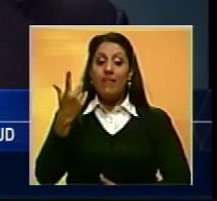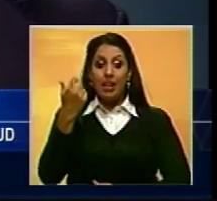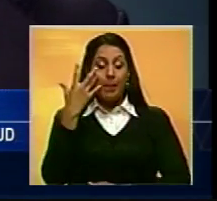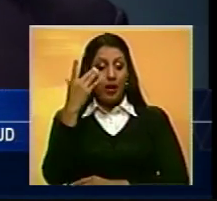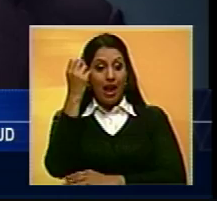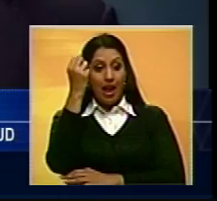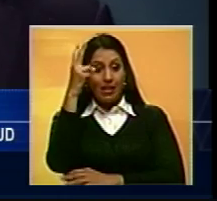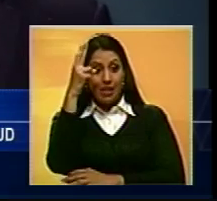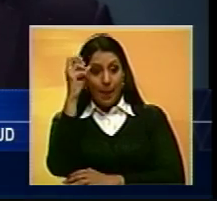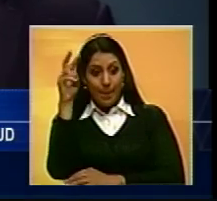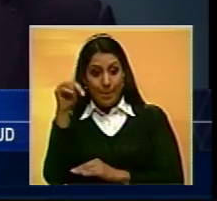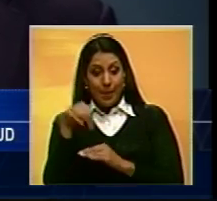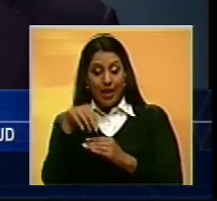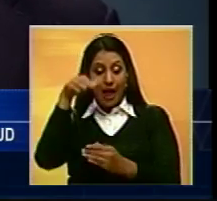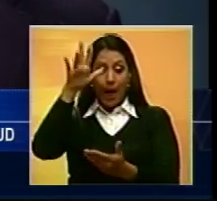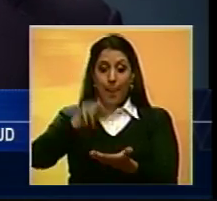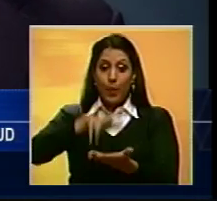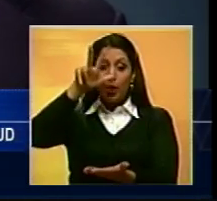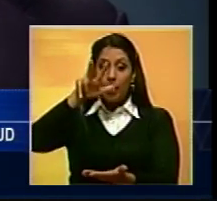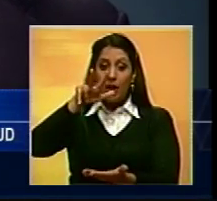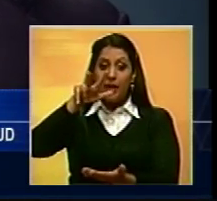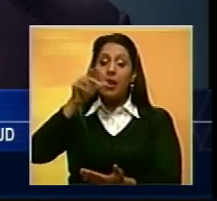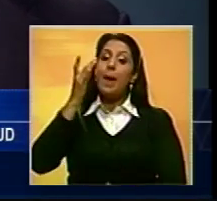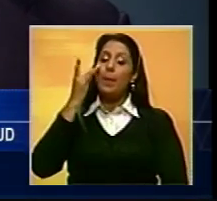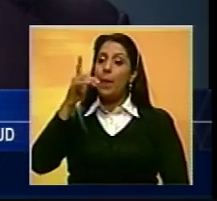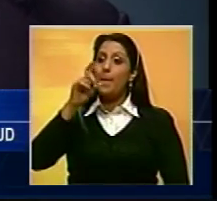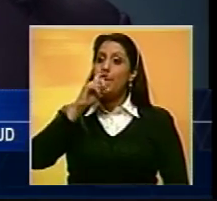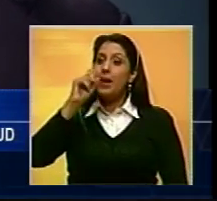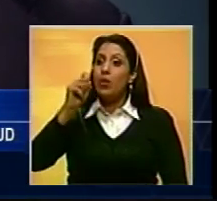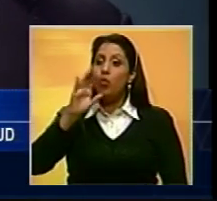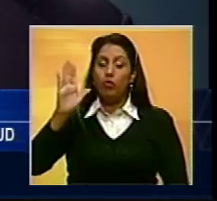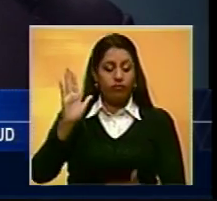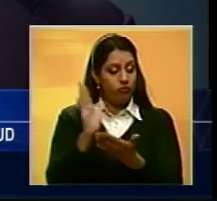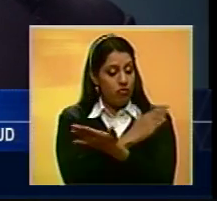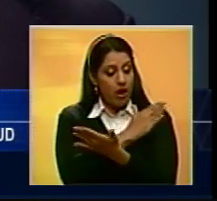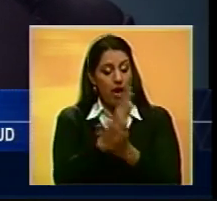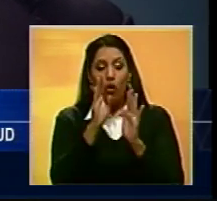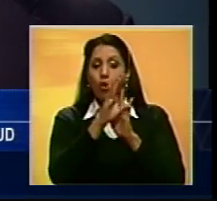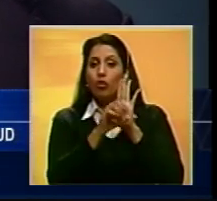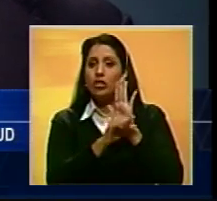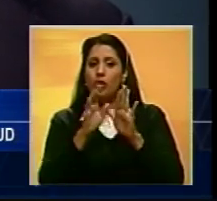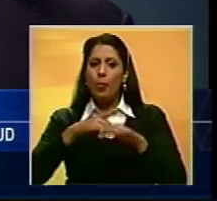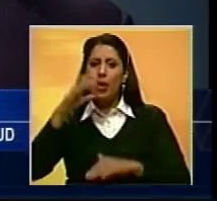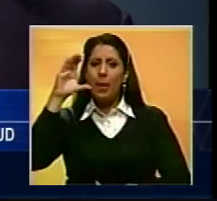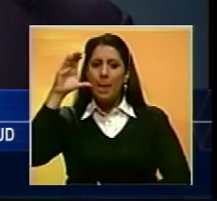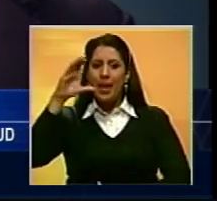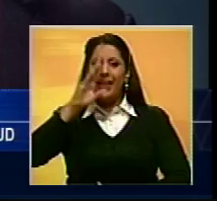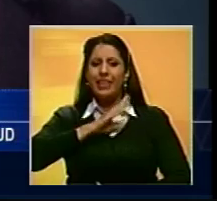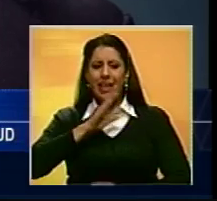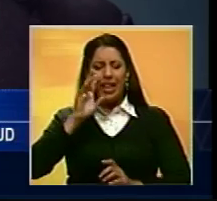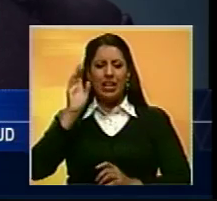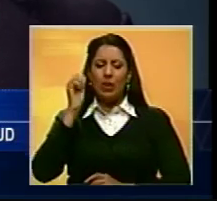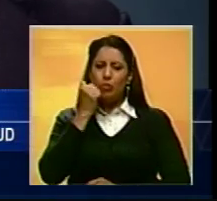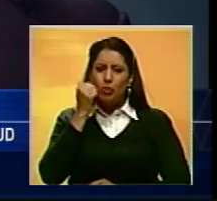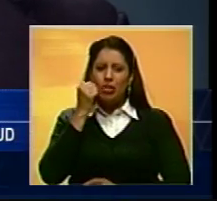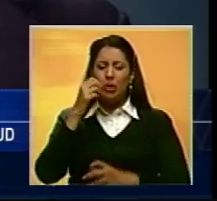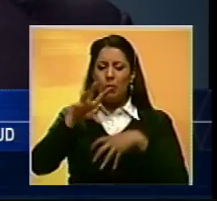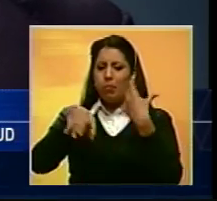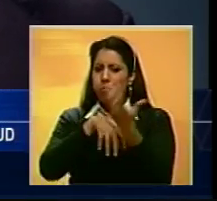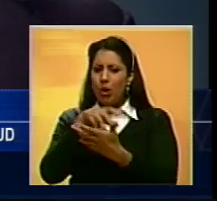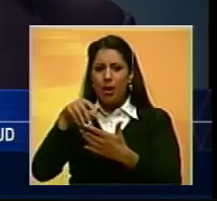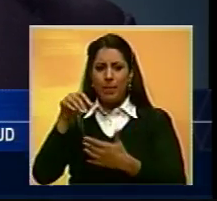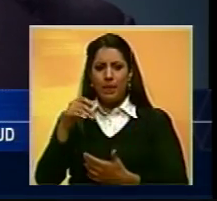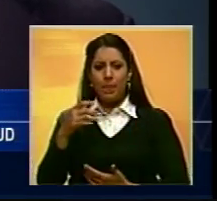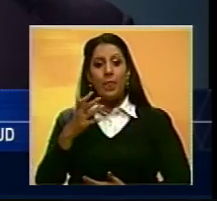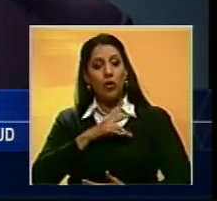Asamblea apruebe ese juicio político diciendo Nicolás Maduro está fuera de la Constitución porque el país está anarquizado y caotizado por